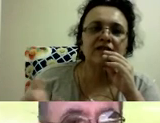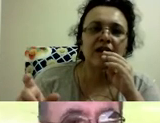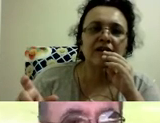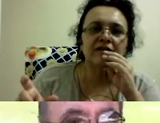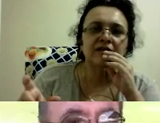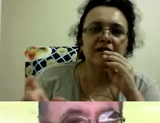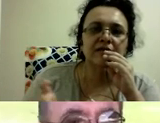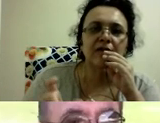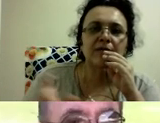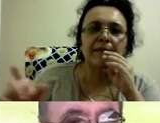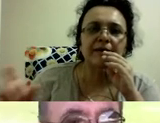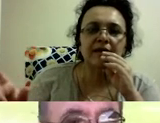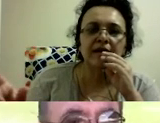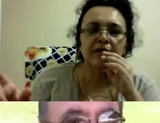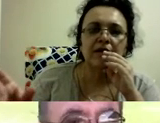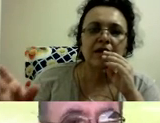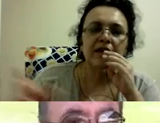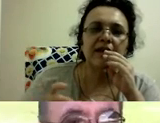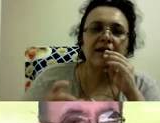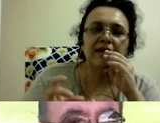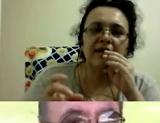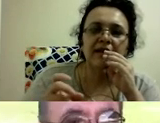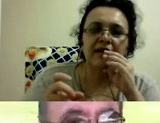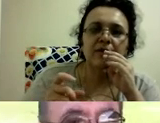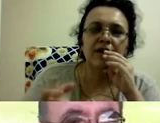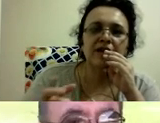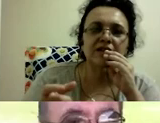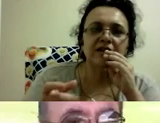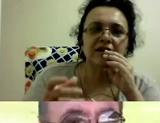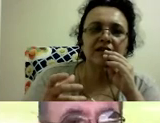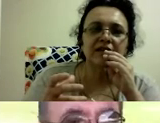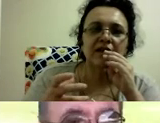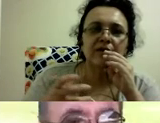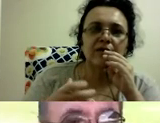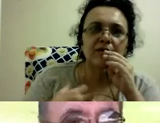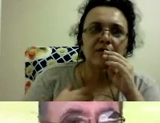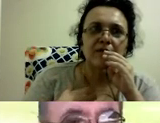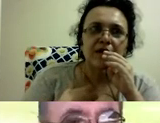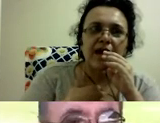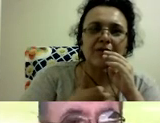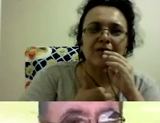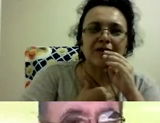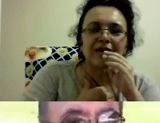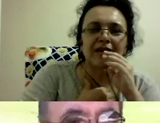y el desires es algo más pasajero. Y el wish es